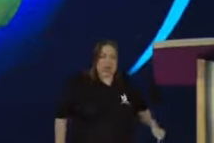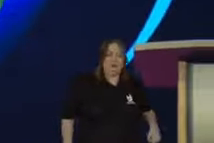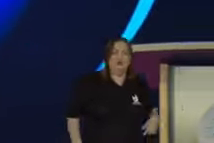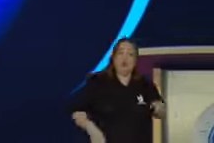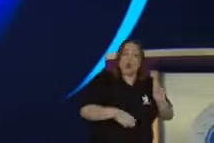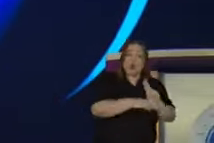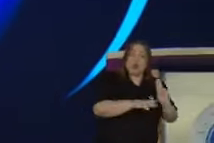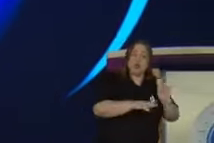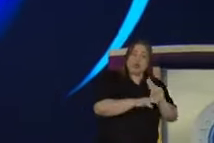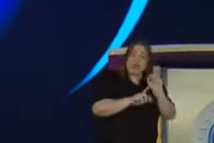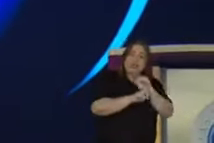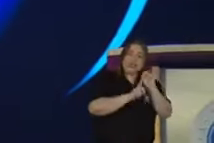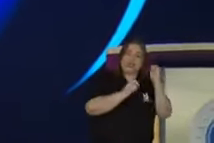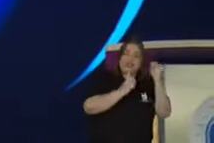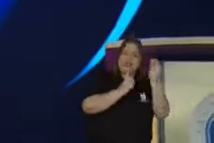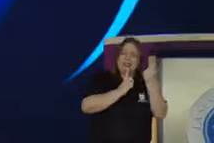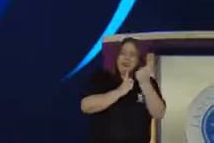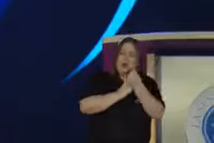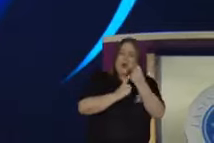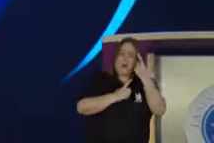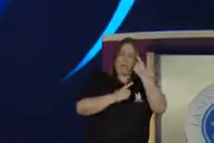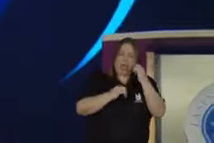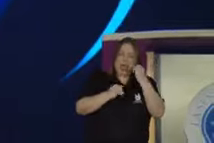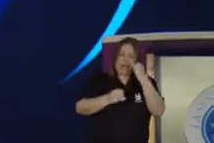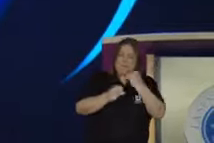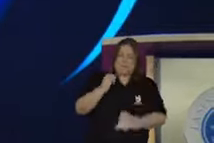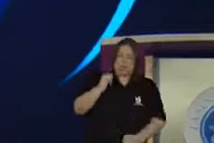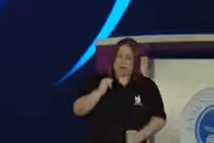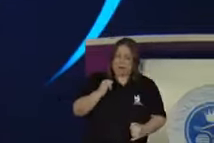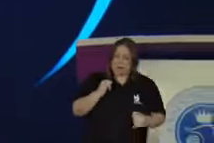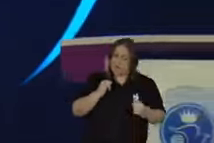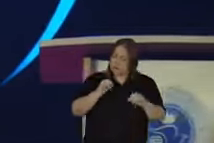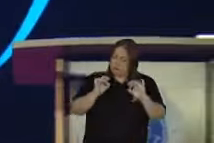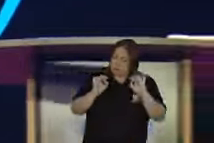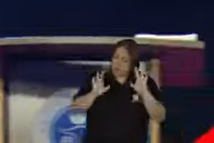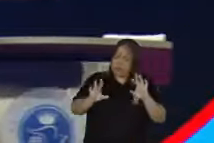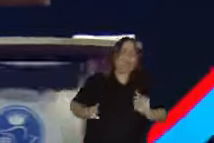para algo, una finalidad mucho más trascendental a sus